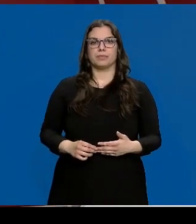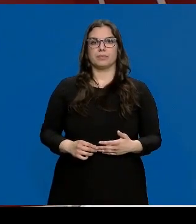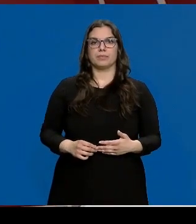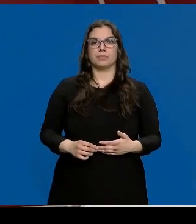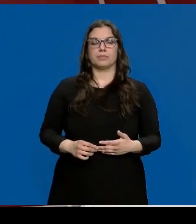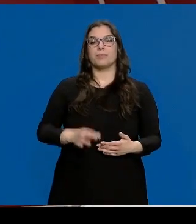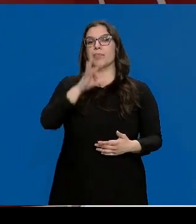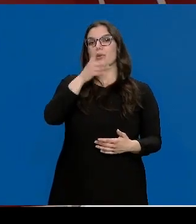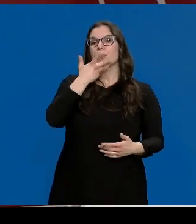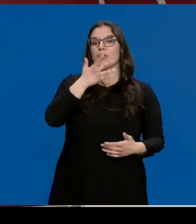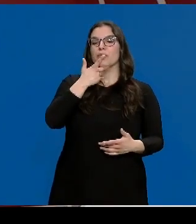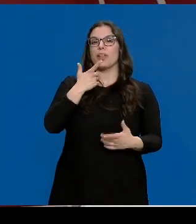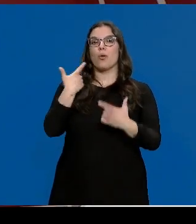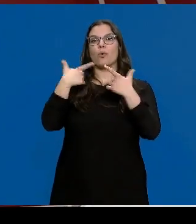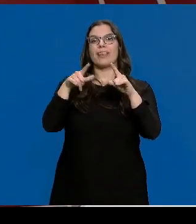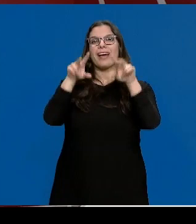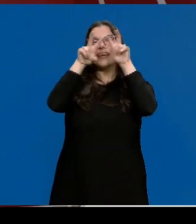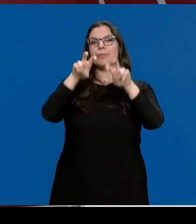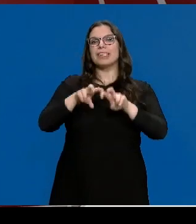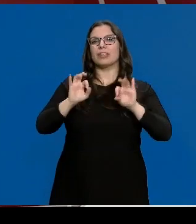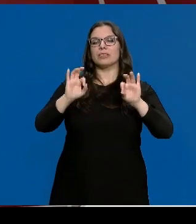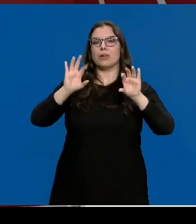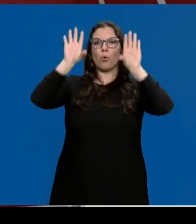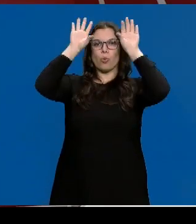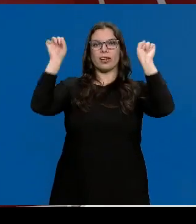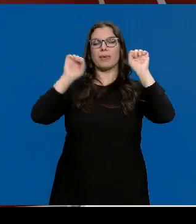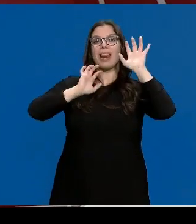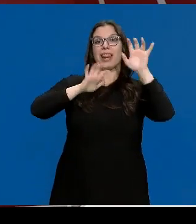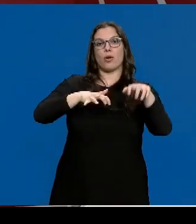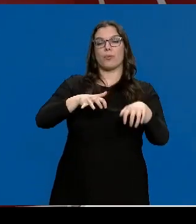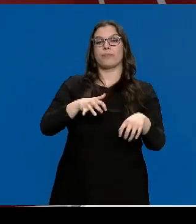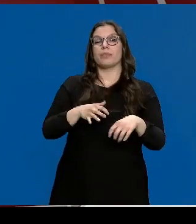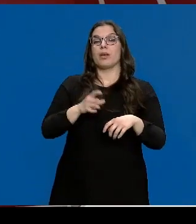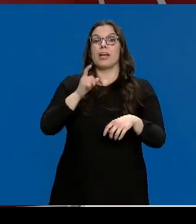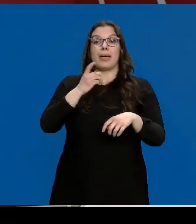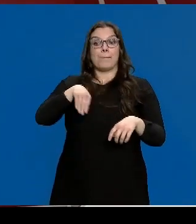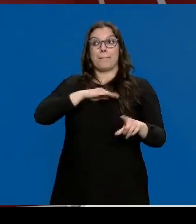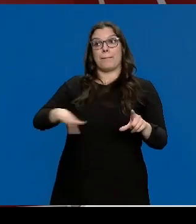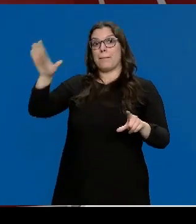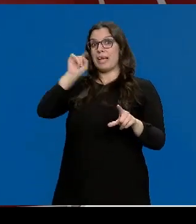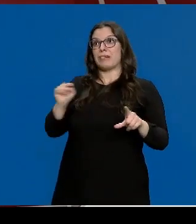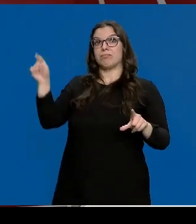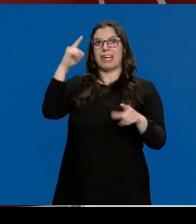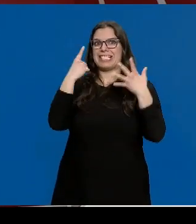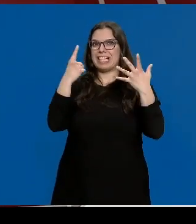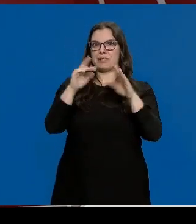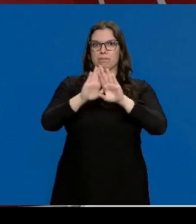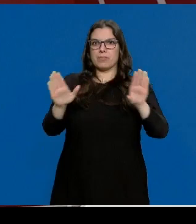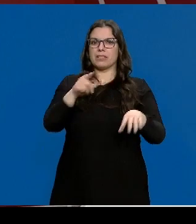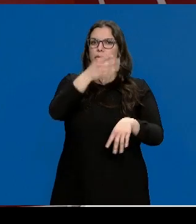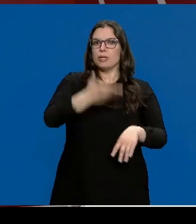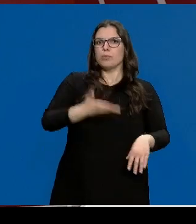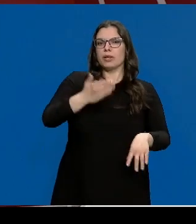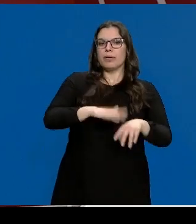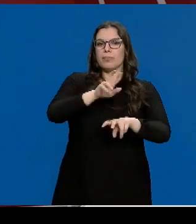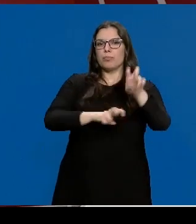Y vamos a conocer la unidad de investigación de la Guardia Civil en León. Hay solo 6 en todo el país. Son claves para encontrar a los